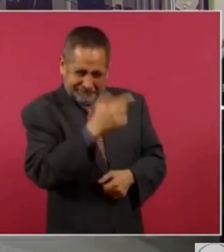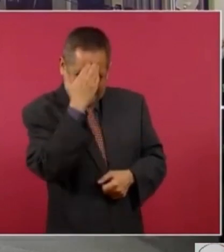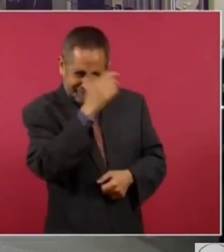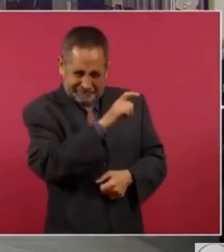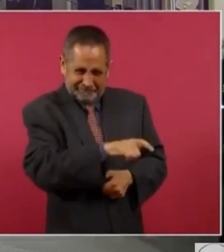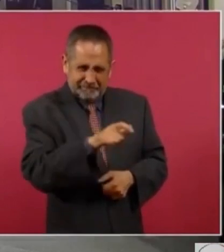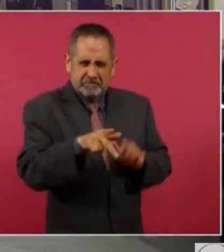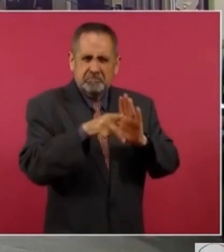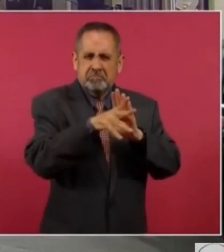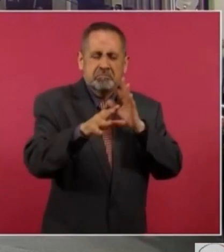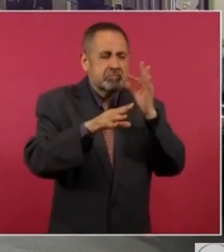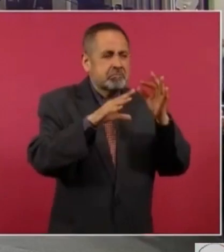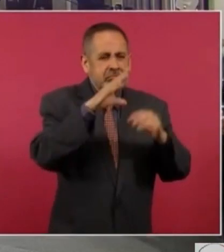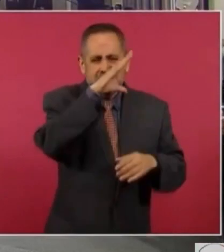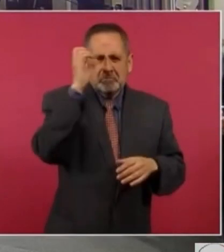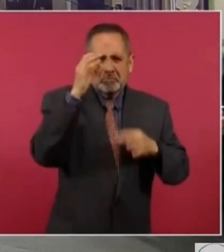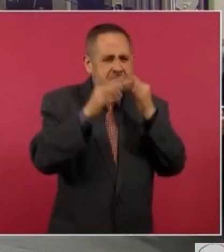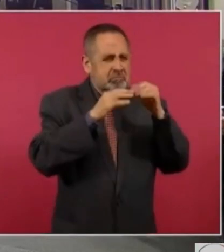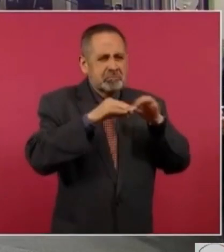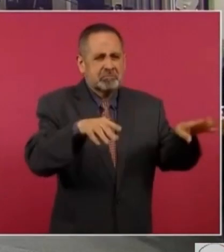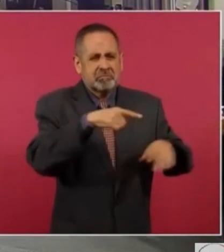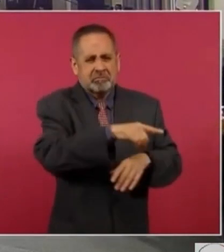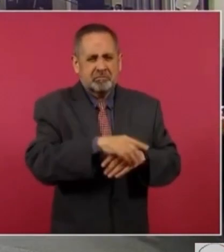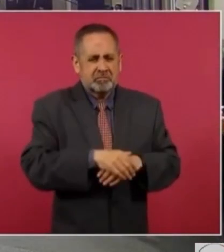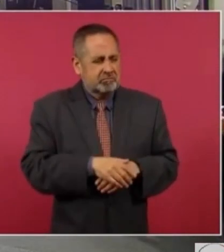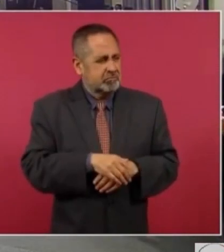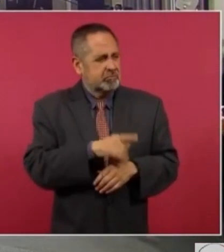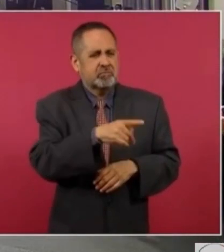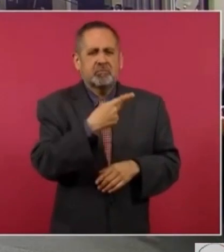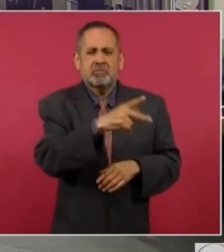vean las fotografías, el estilo,